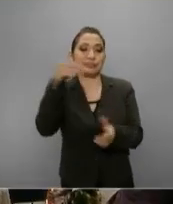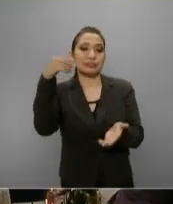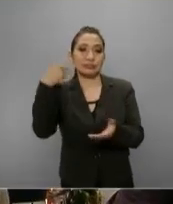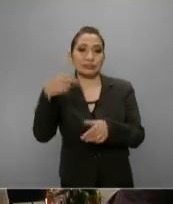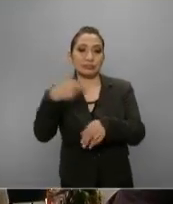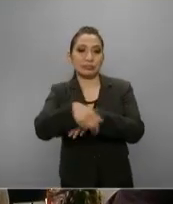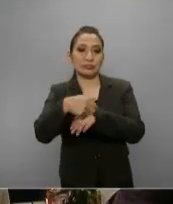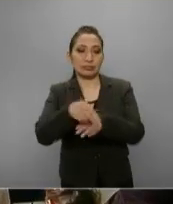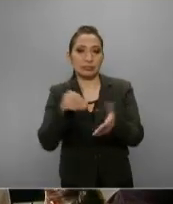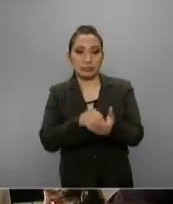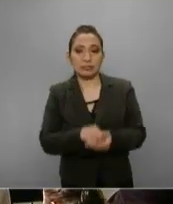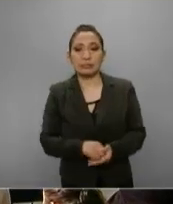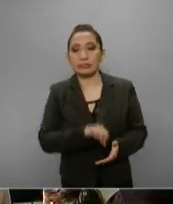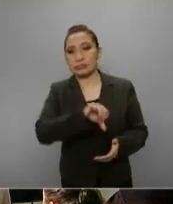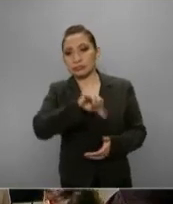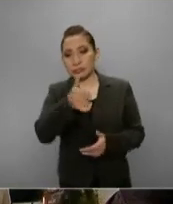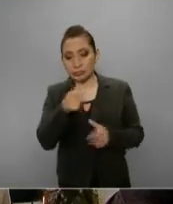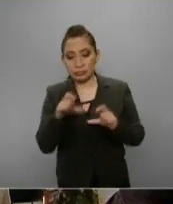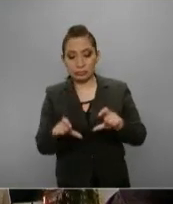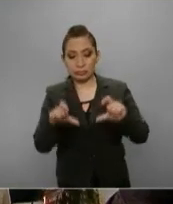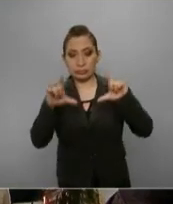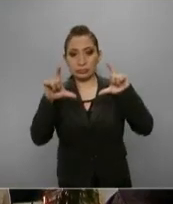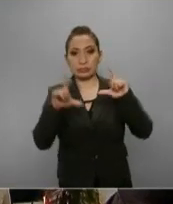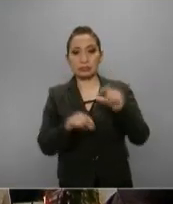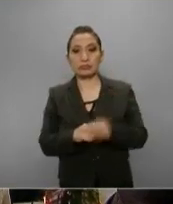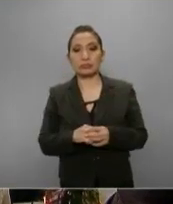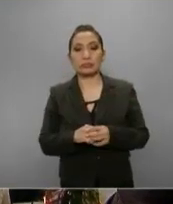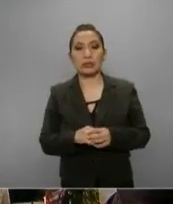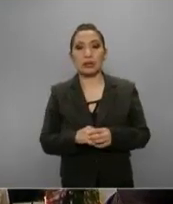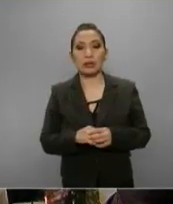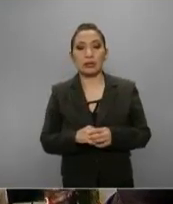esta estadística. En la siguiente,